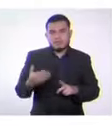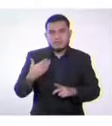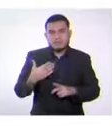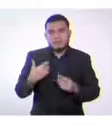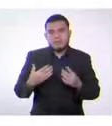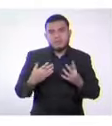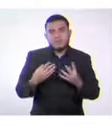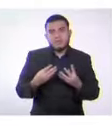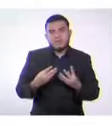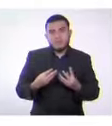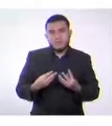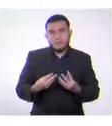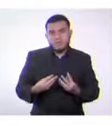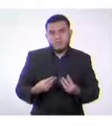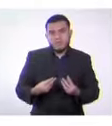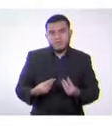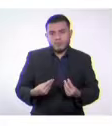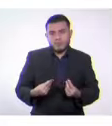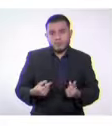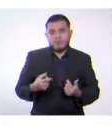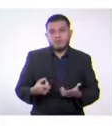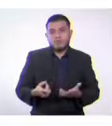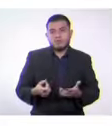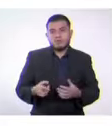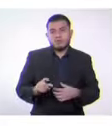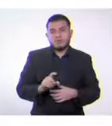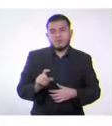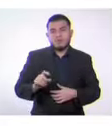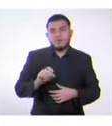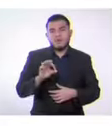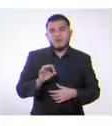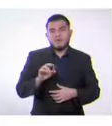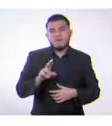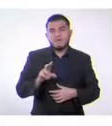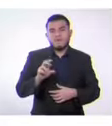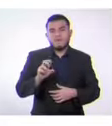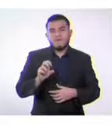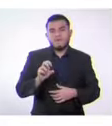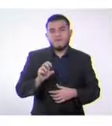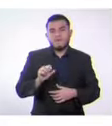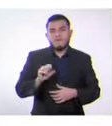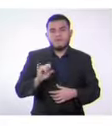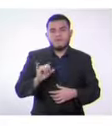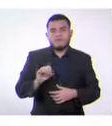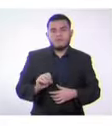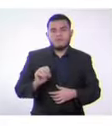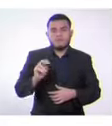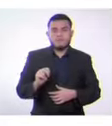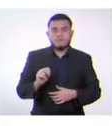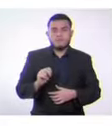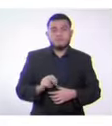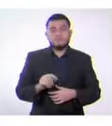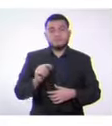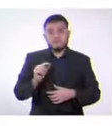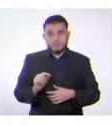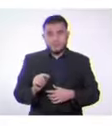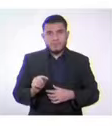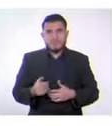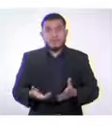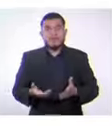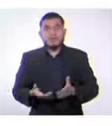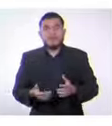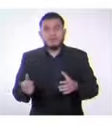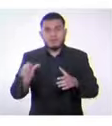y a este proceso se le llama fusión. Cuando una sustancia pasa de estado líquido